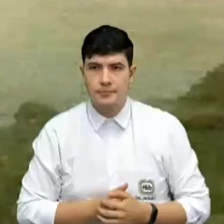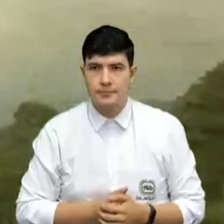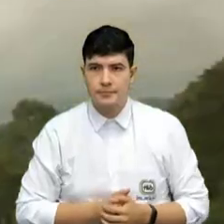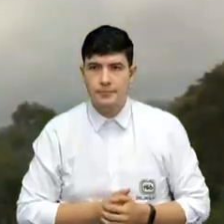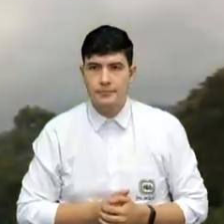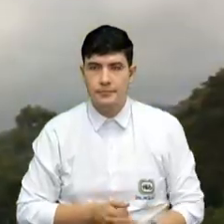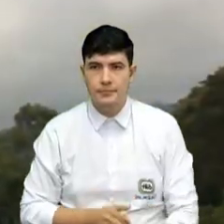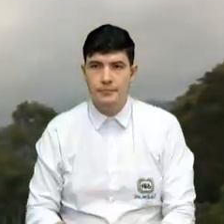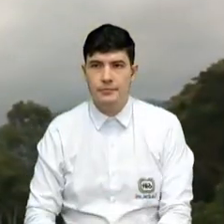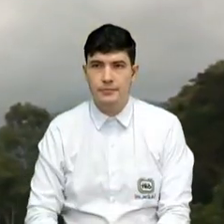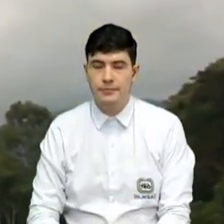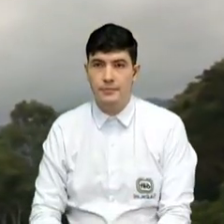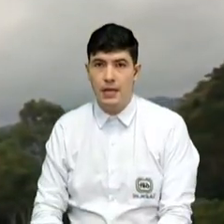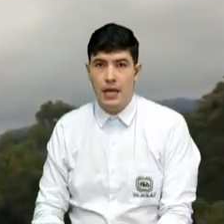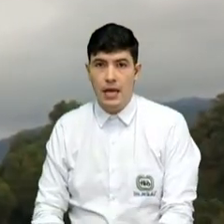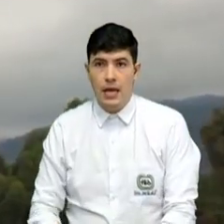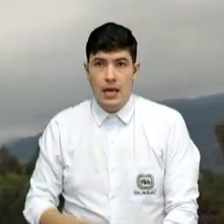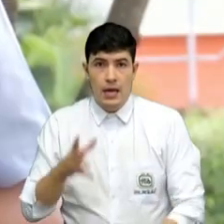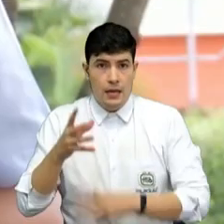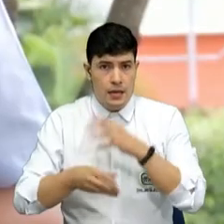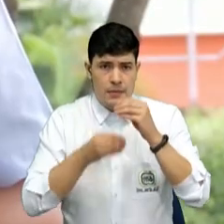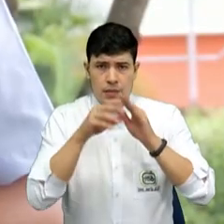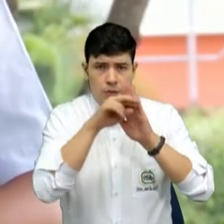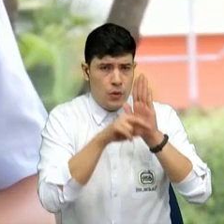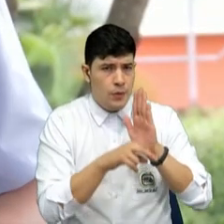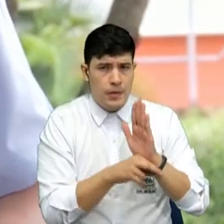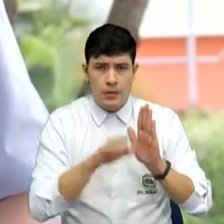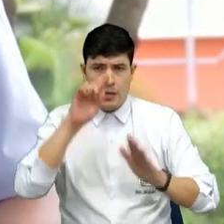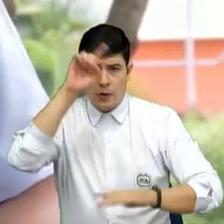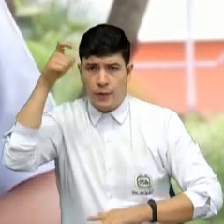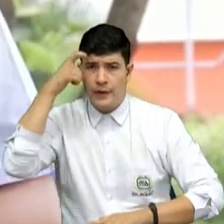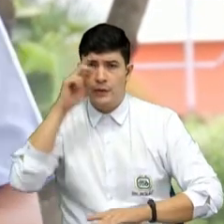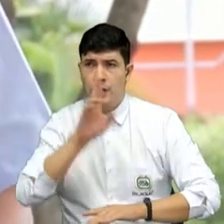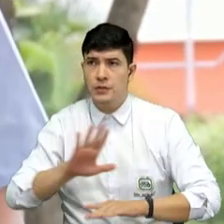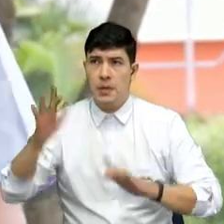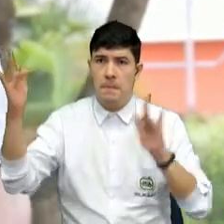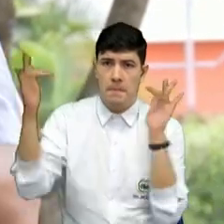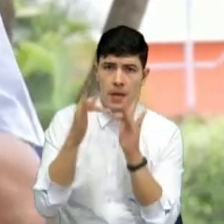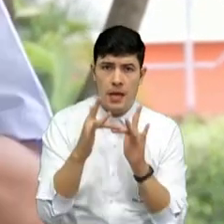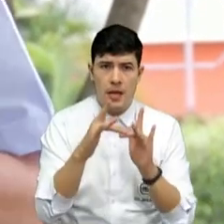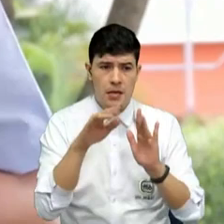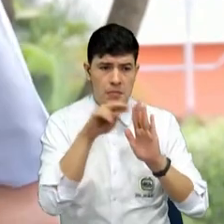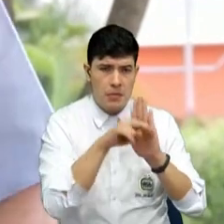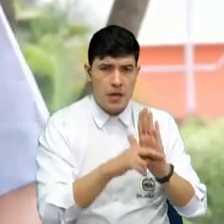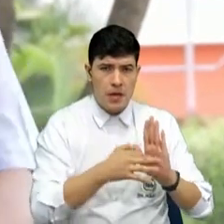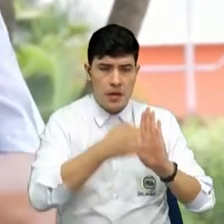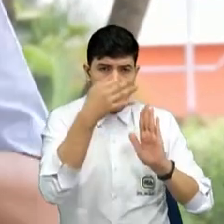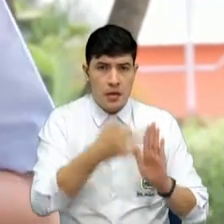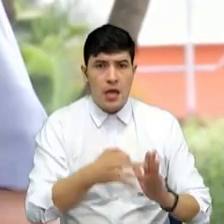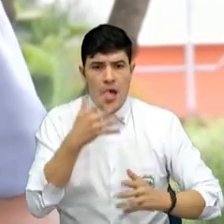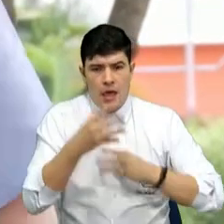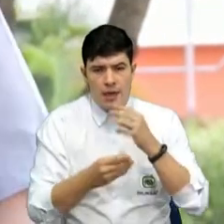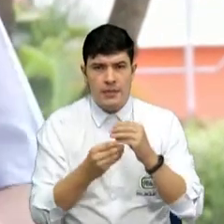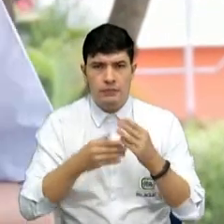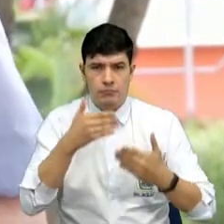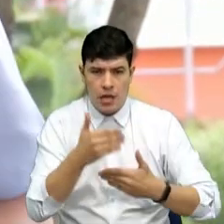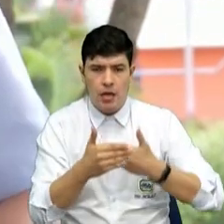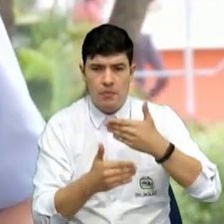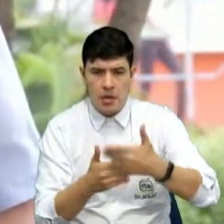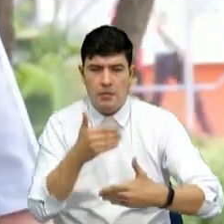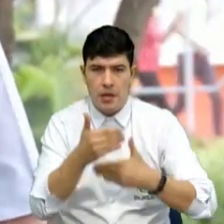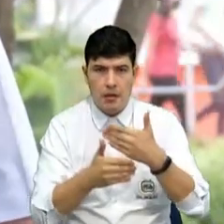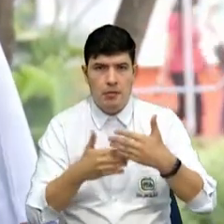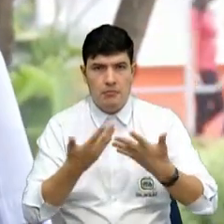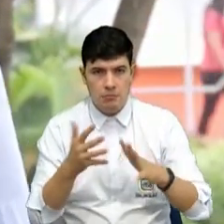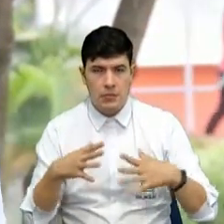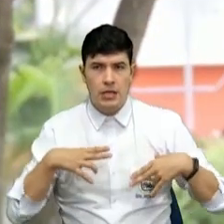diferentes sectores. Se cuenta con todos los lineamientos del gobierno nacional y esto nos va a permitir también que el turismo eventualmente y ya cuando podamos hacerlo al